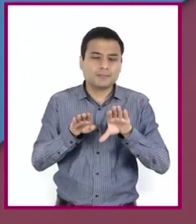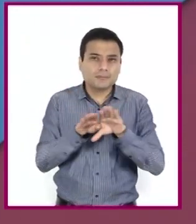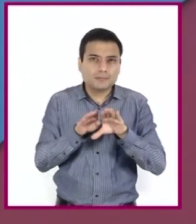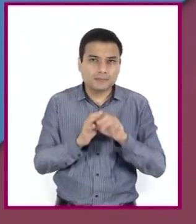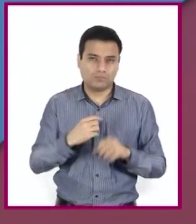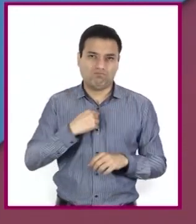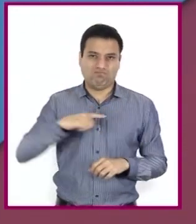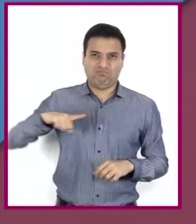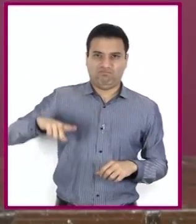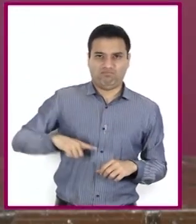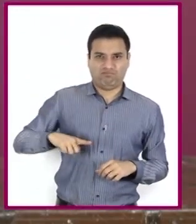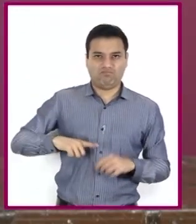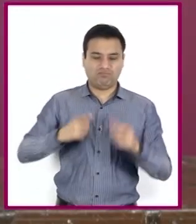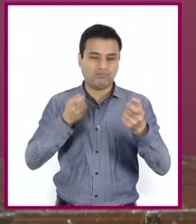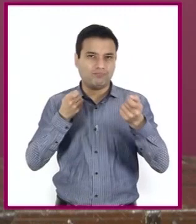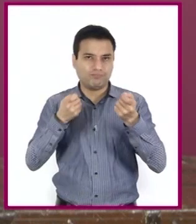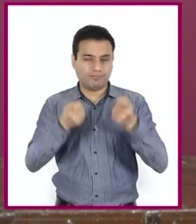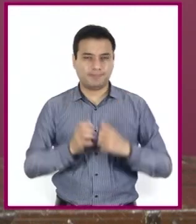central.